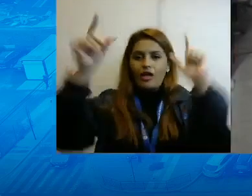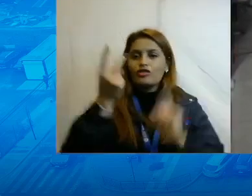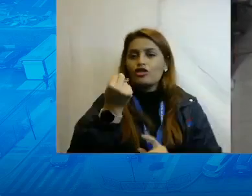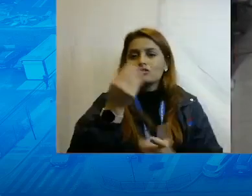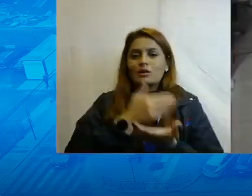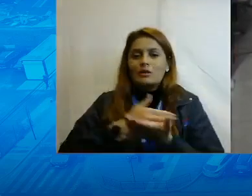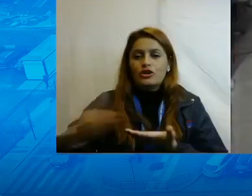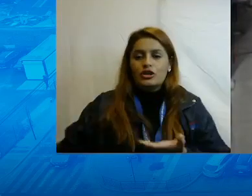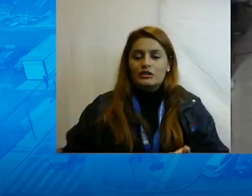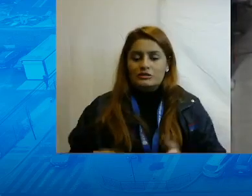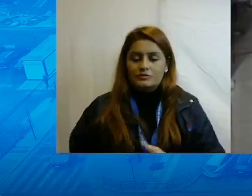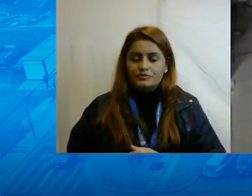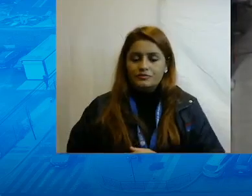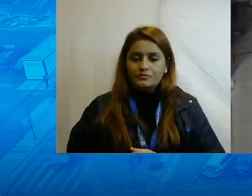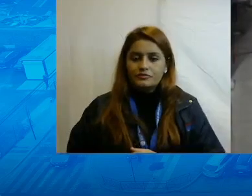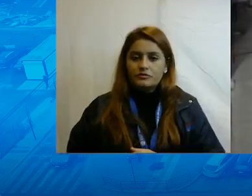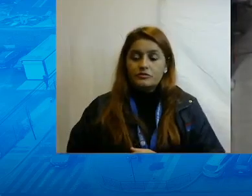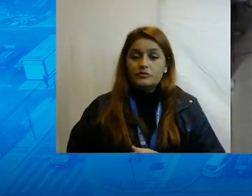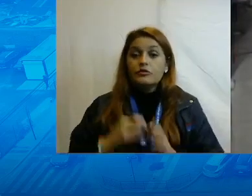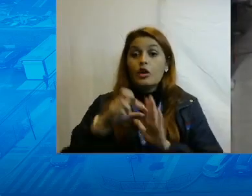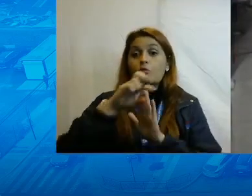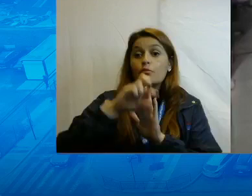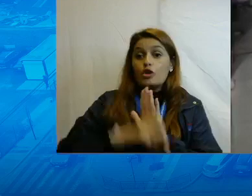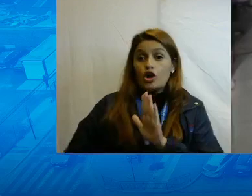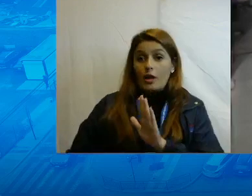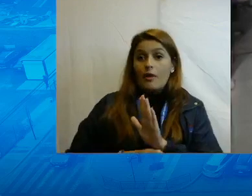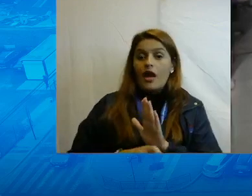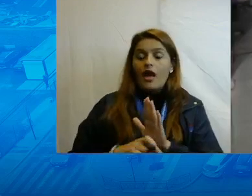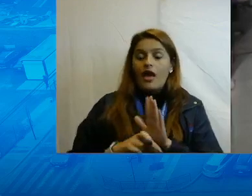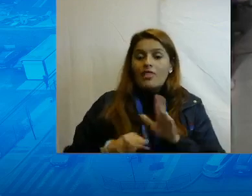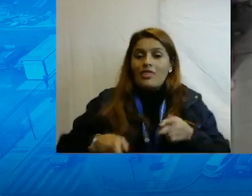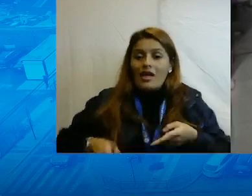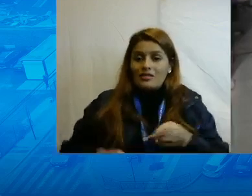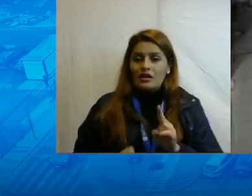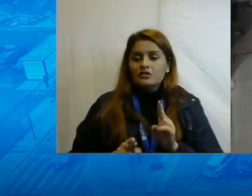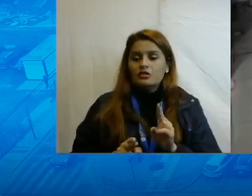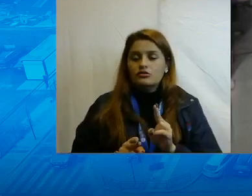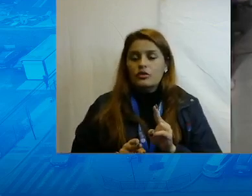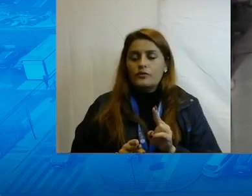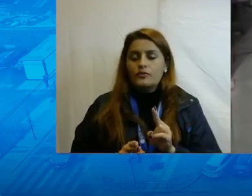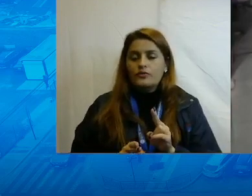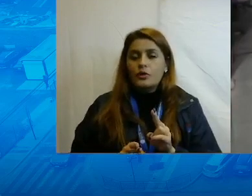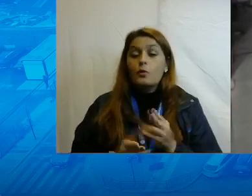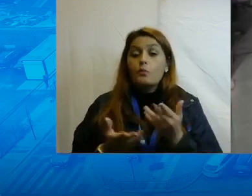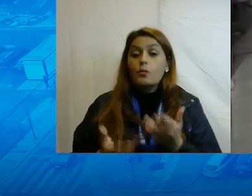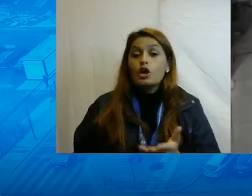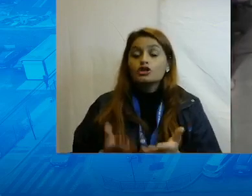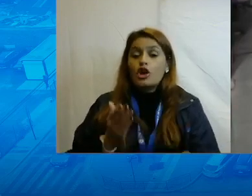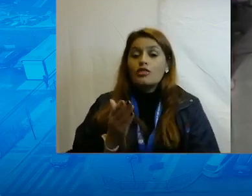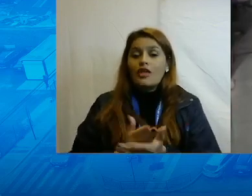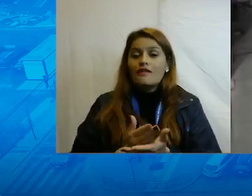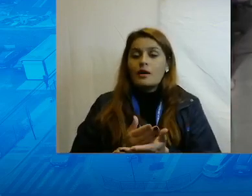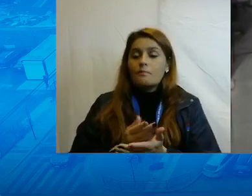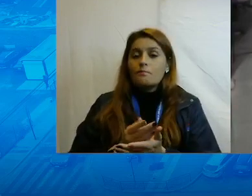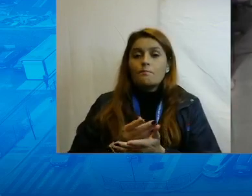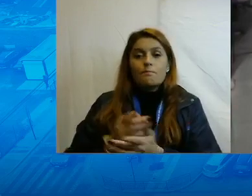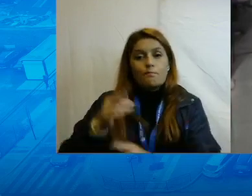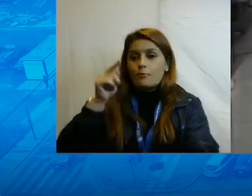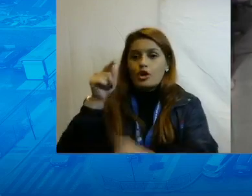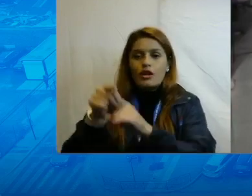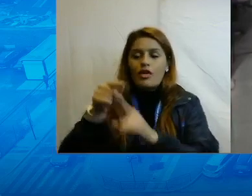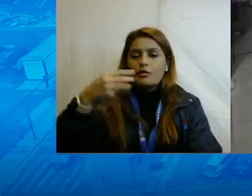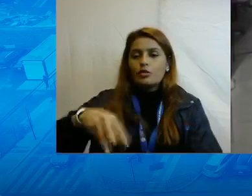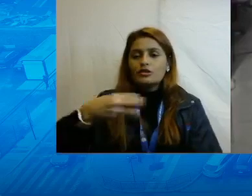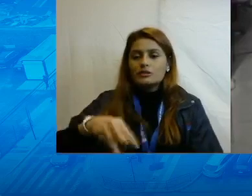millones sin un programa de esterilización vamos a ir a 24. Ese es el cálculo duro. Por lo tanto, debe ser una prioridad municipal a efectos de